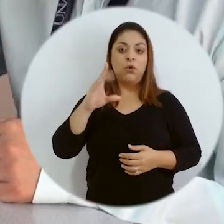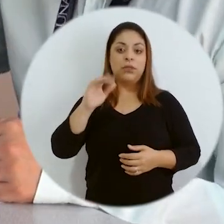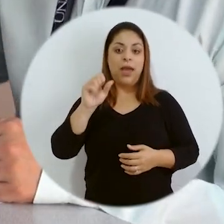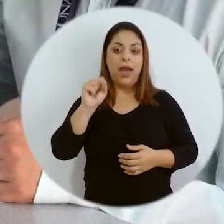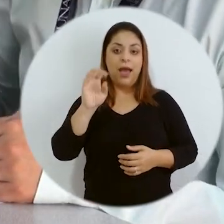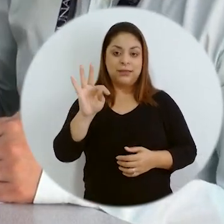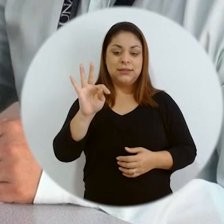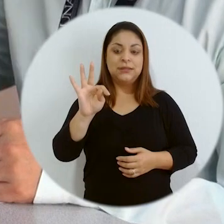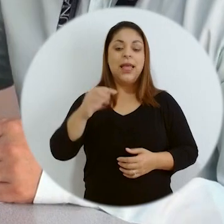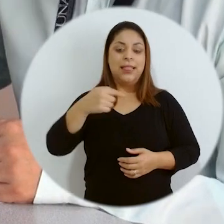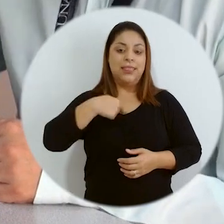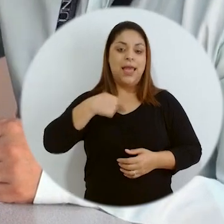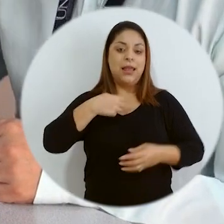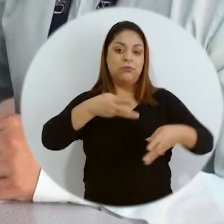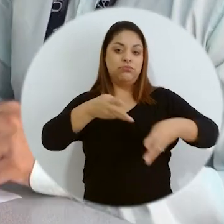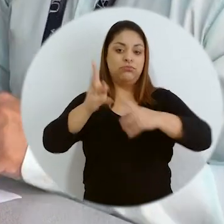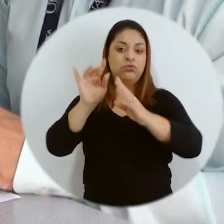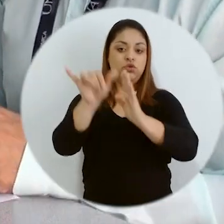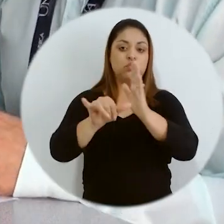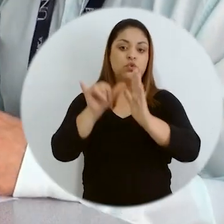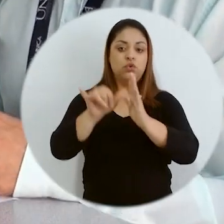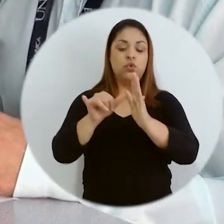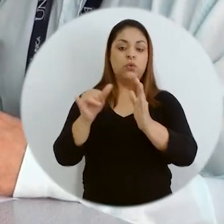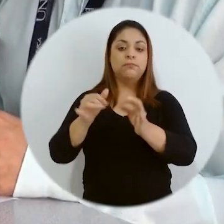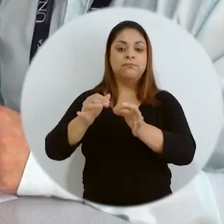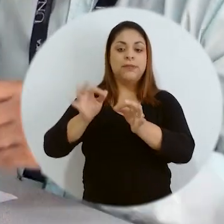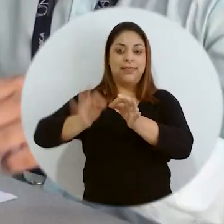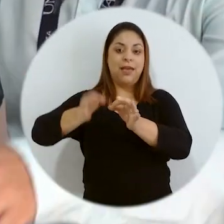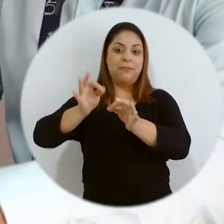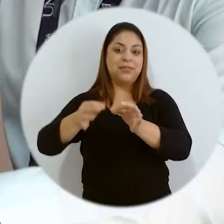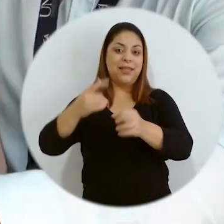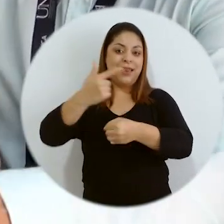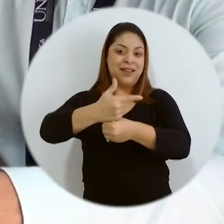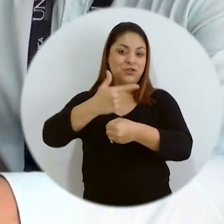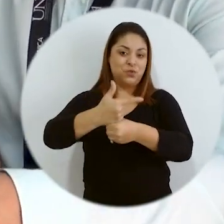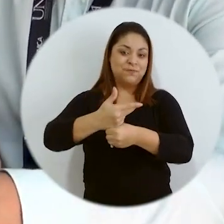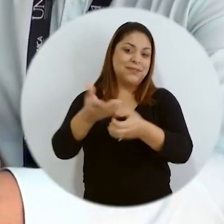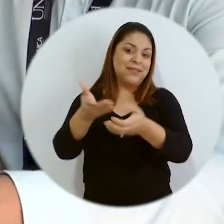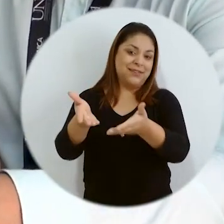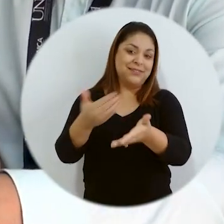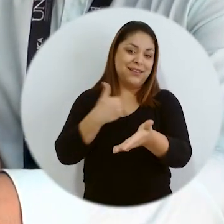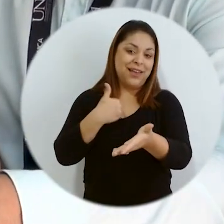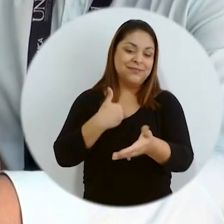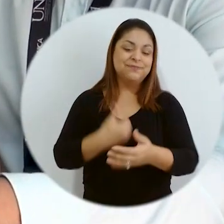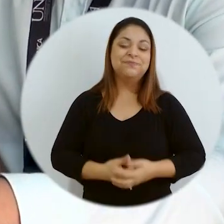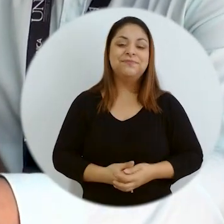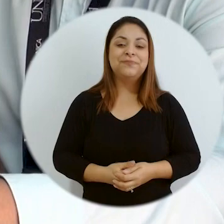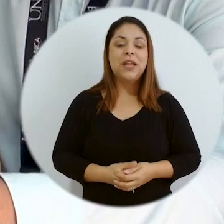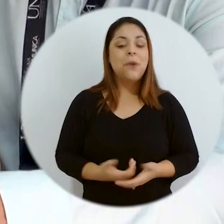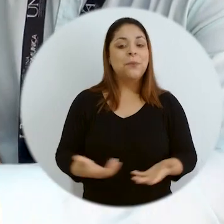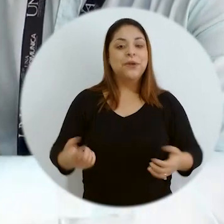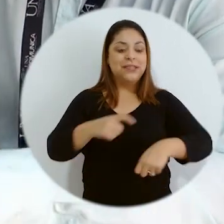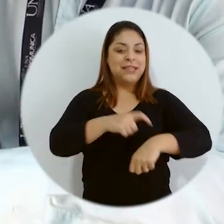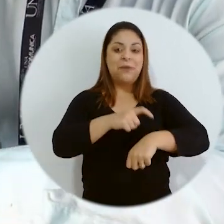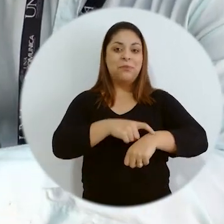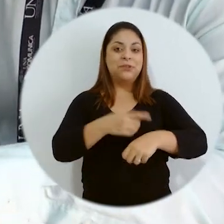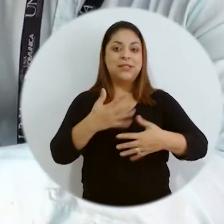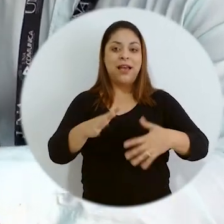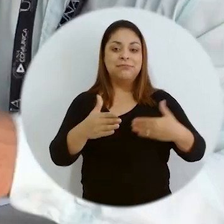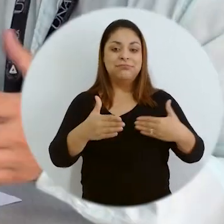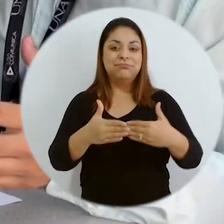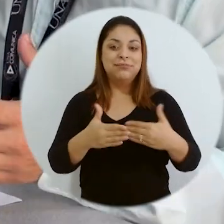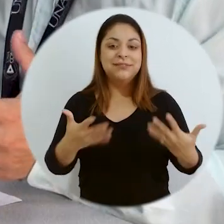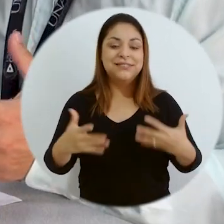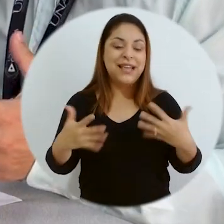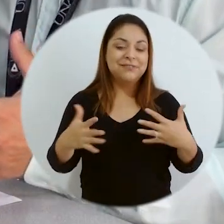Este mismo podcast tiene su transmisión en YouTube, la traducción Lesco, entonces vamos avanzando También. sobre esa línea. Nos